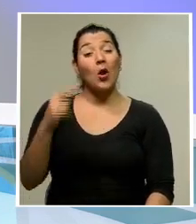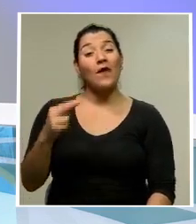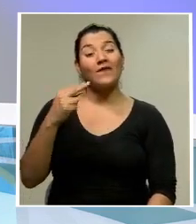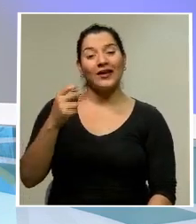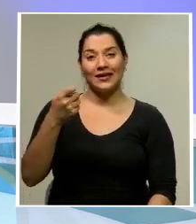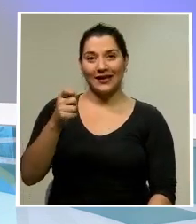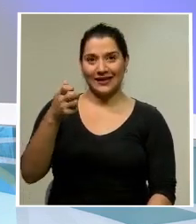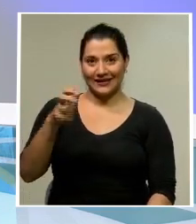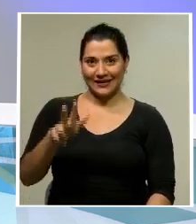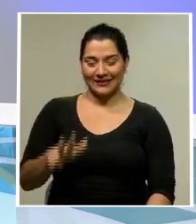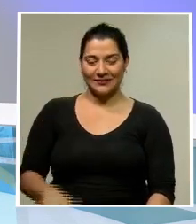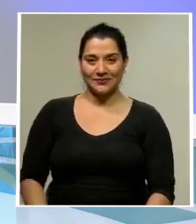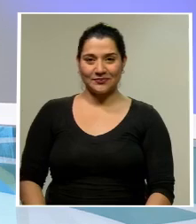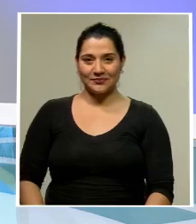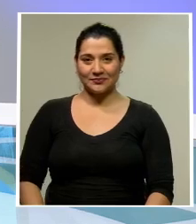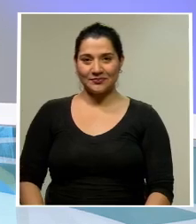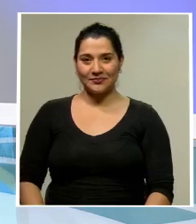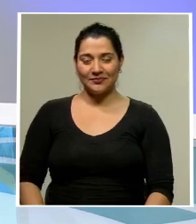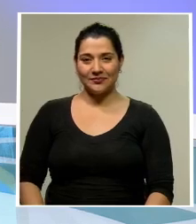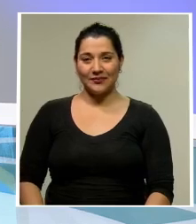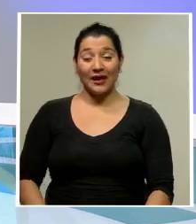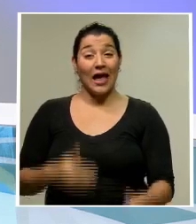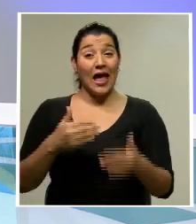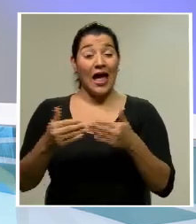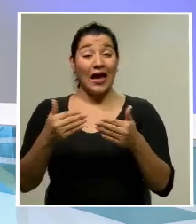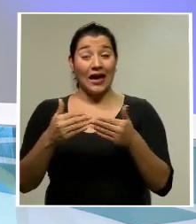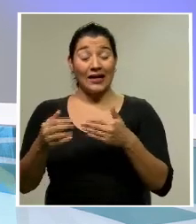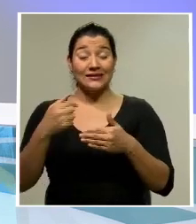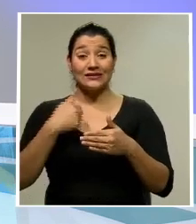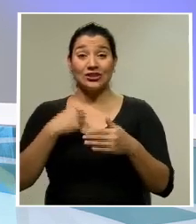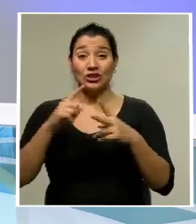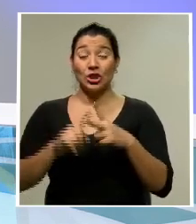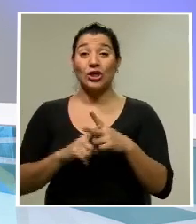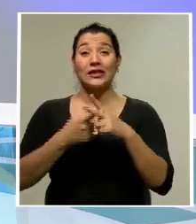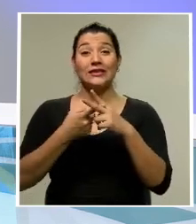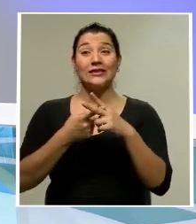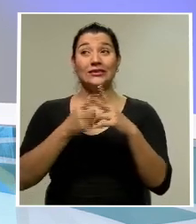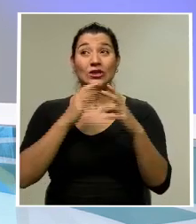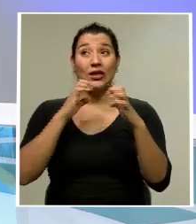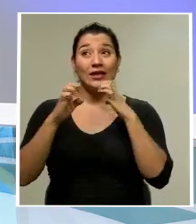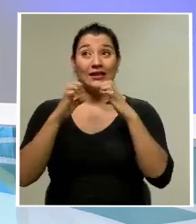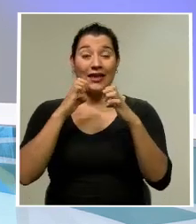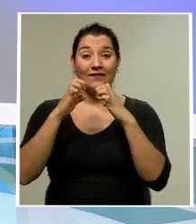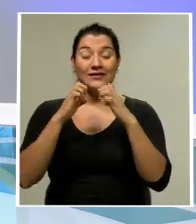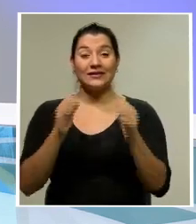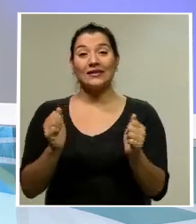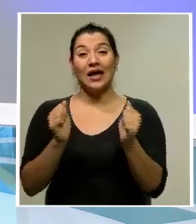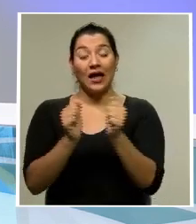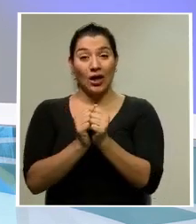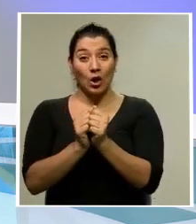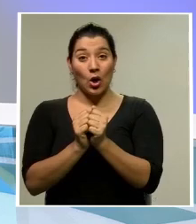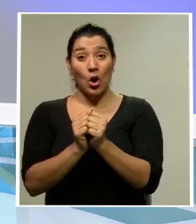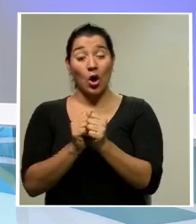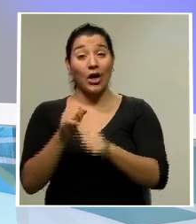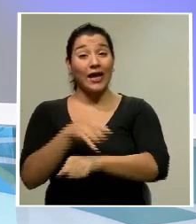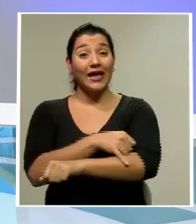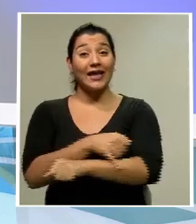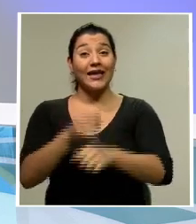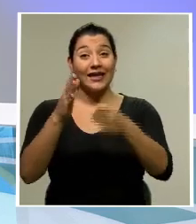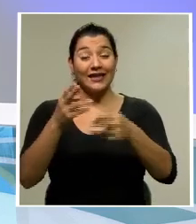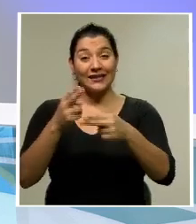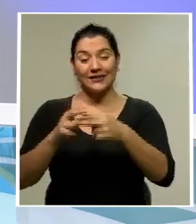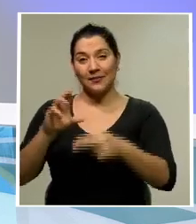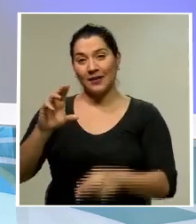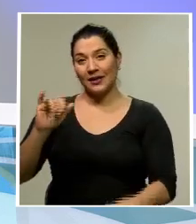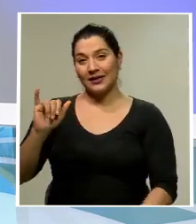la señal de Canal 13. En unos minutos voy a conversar con la ingeniera Cindy